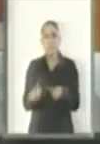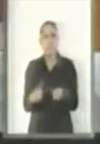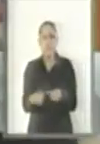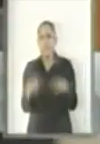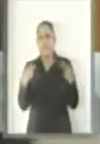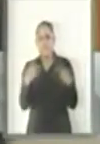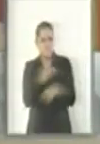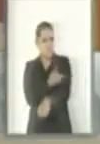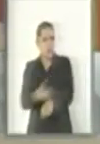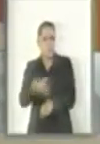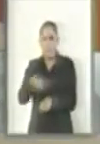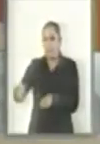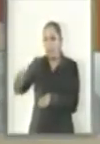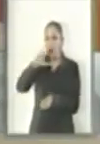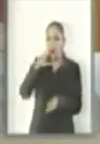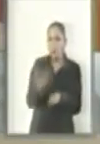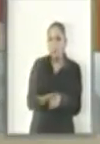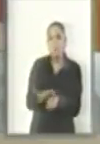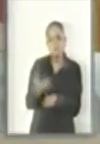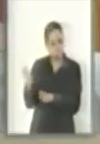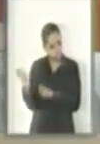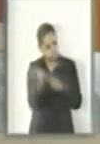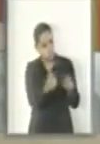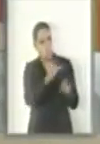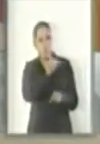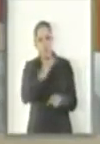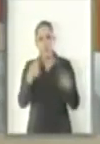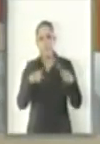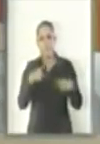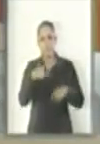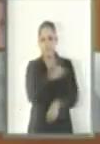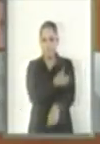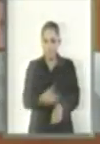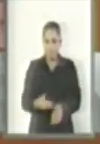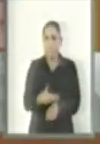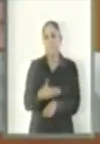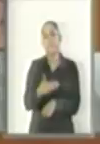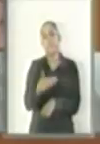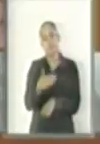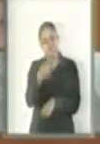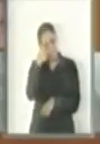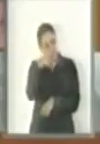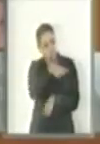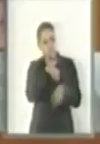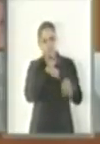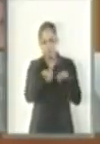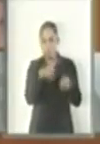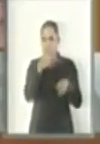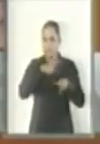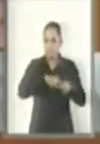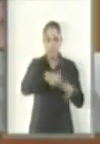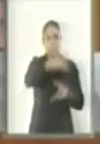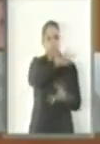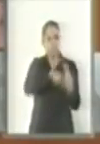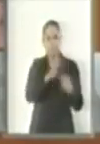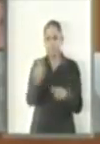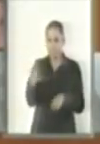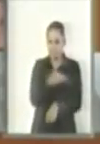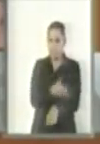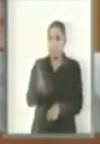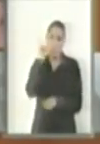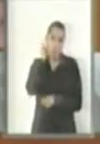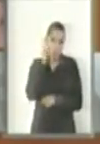Morena espera el respaldo a esta proposición, porque hoy, después del colapso